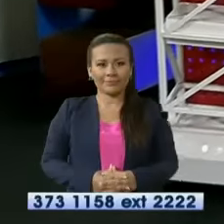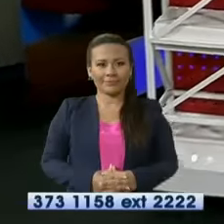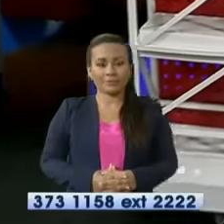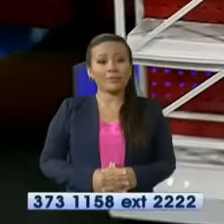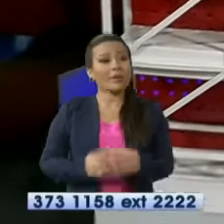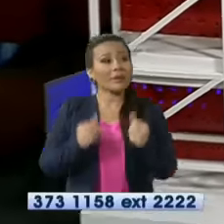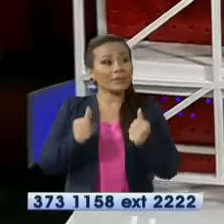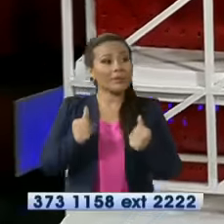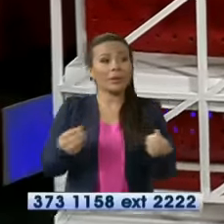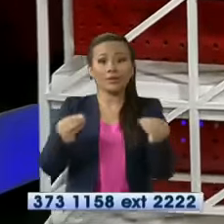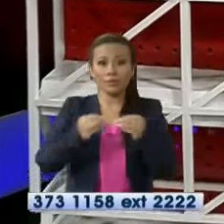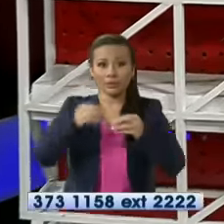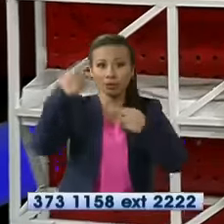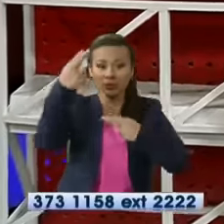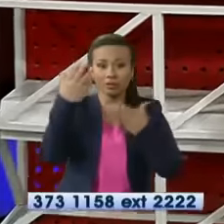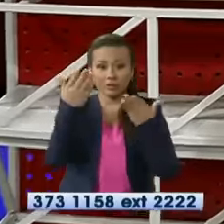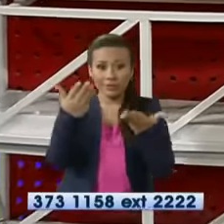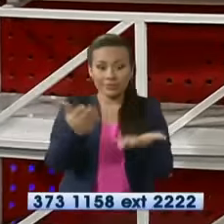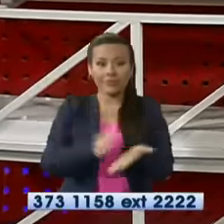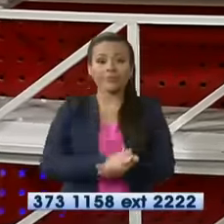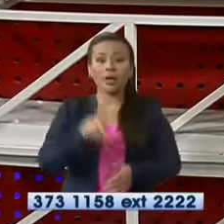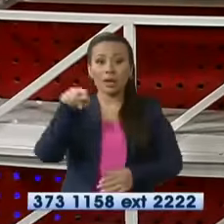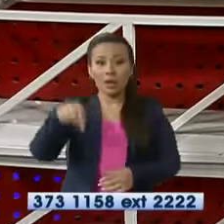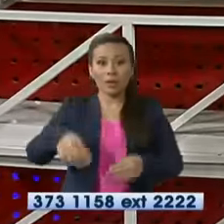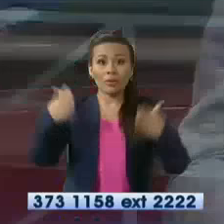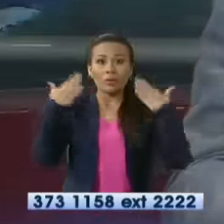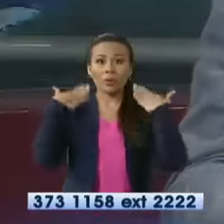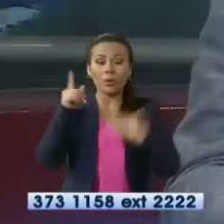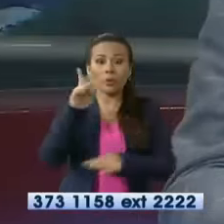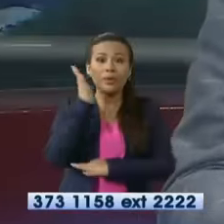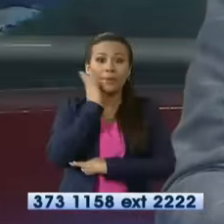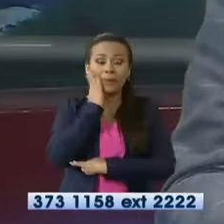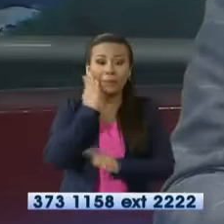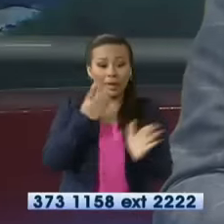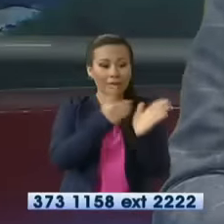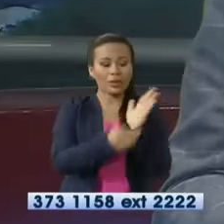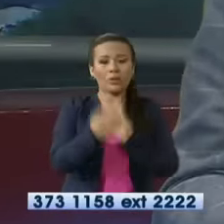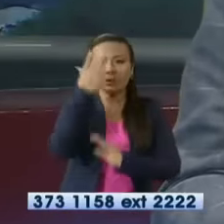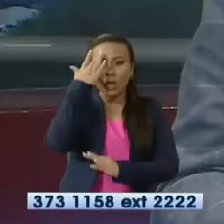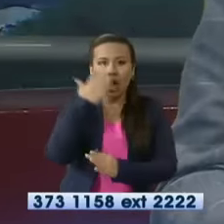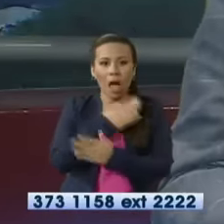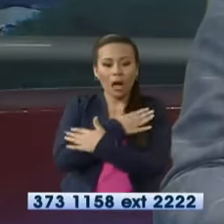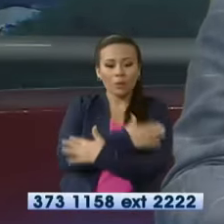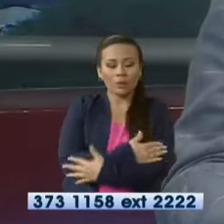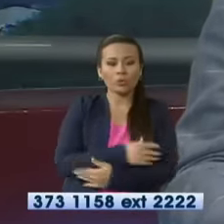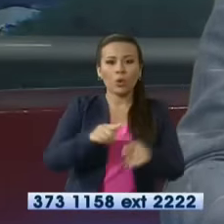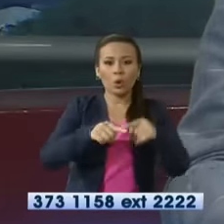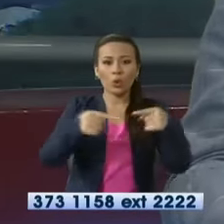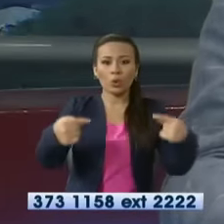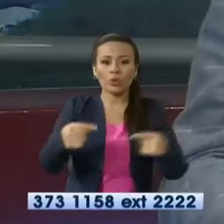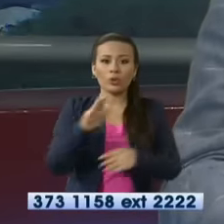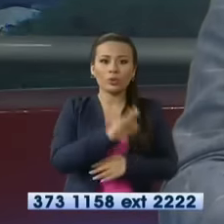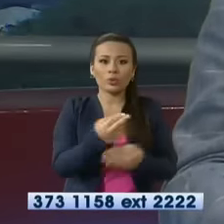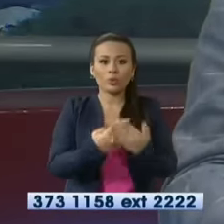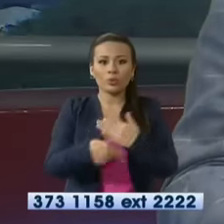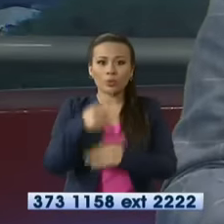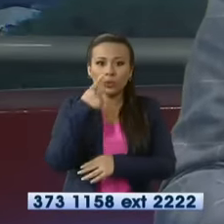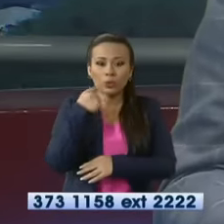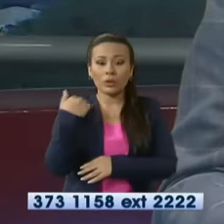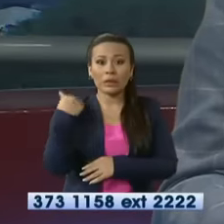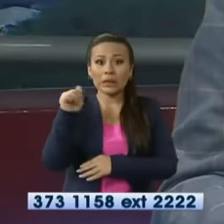Bueno, vamos con información de inmediato. Un Guayaquil, una madre denunció un supuesto abuso sexual contra su hijo de apenas